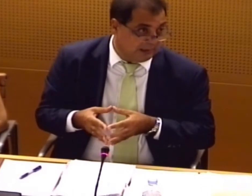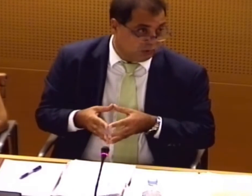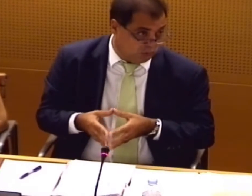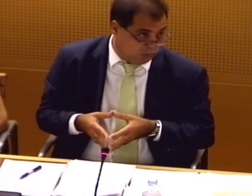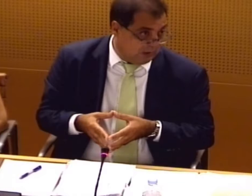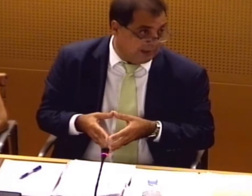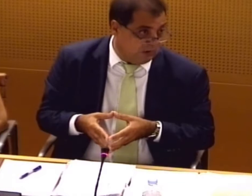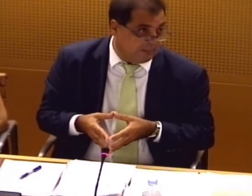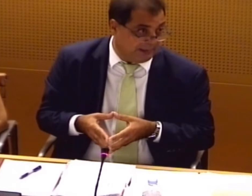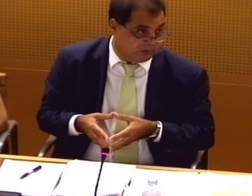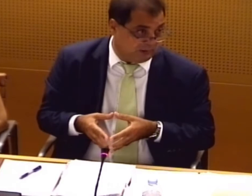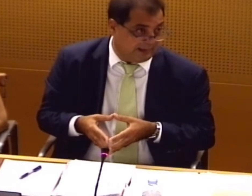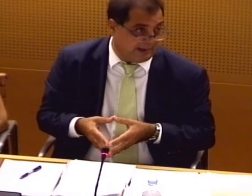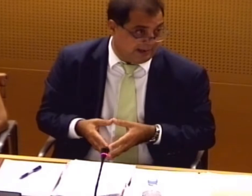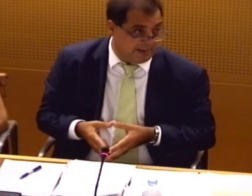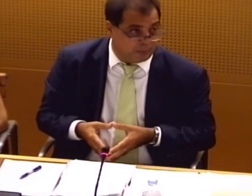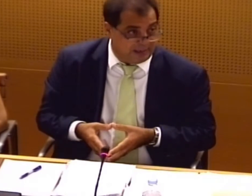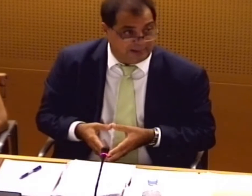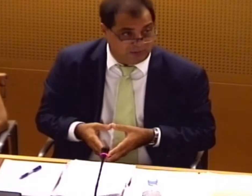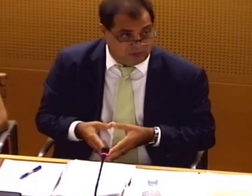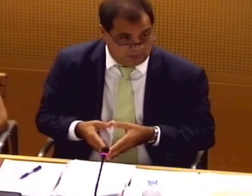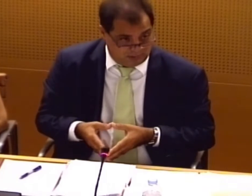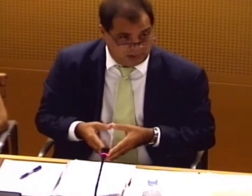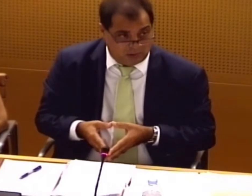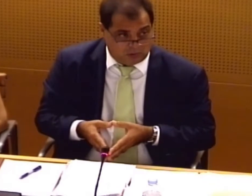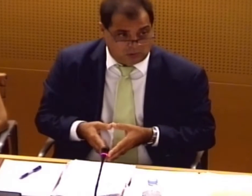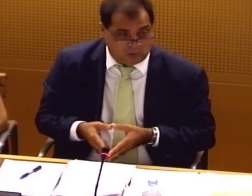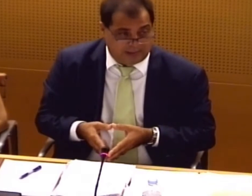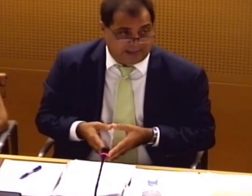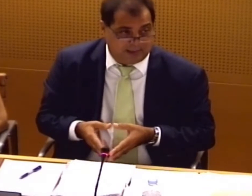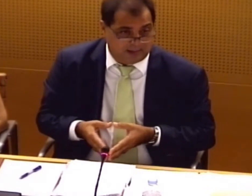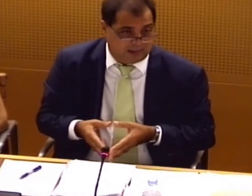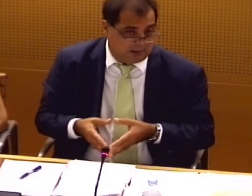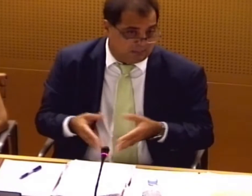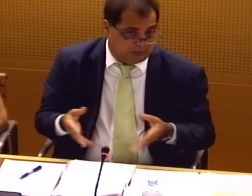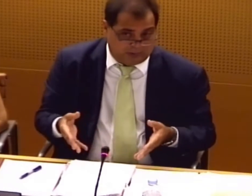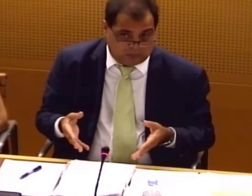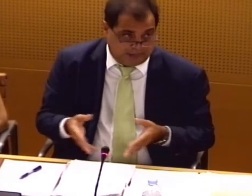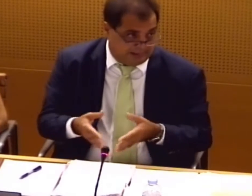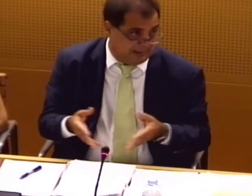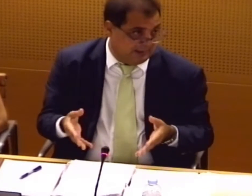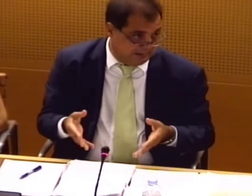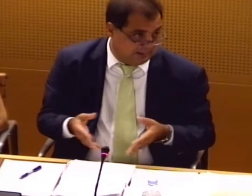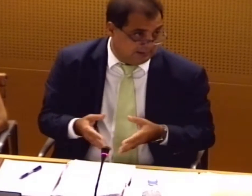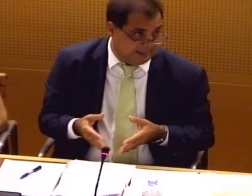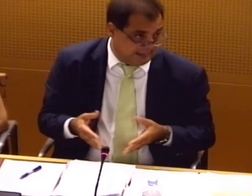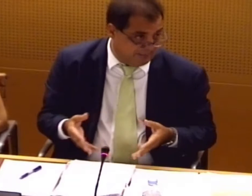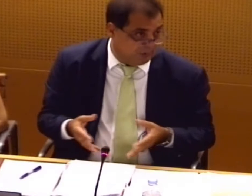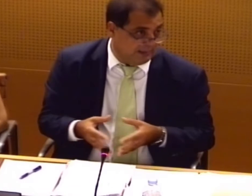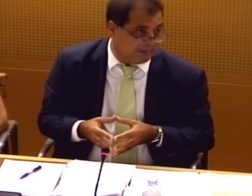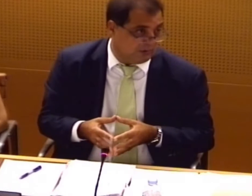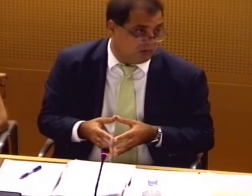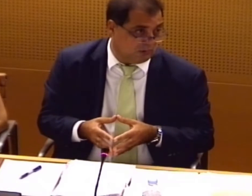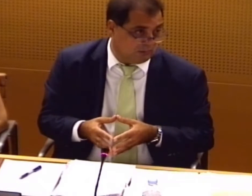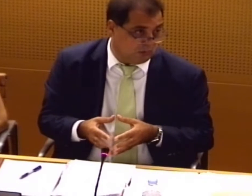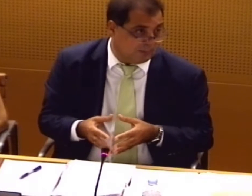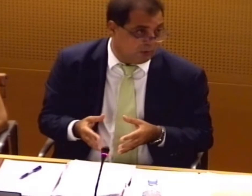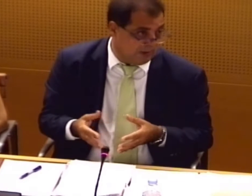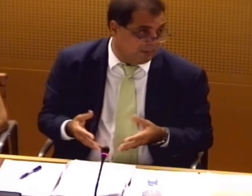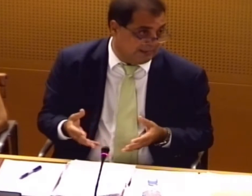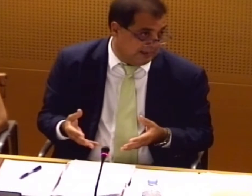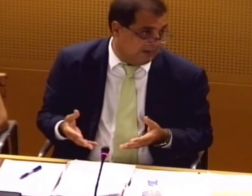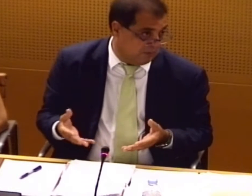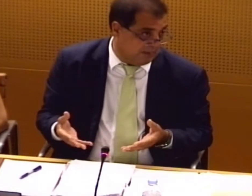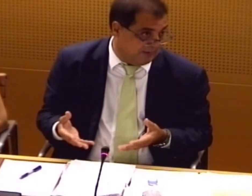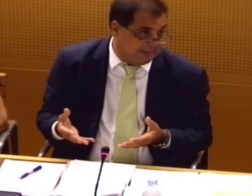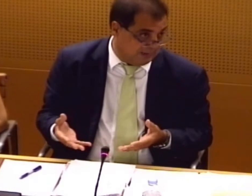Miguel, todos aquellos aspectos que se requerían por la intervención. Lo que ocurre es que, por circunstancias de tiempo, la intervención no ha